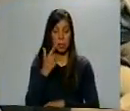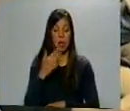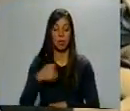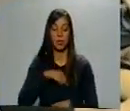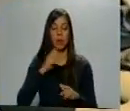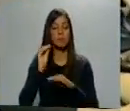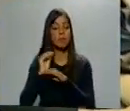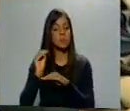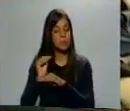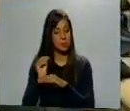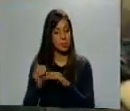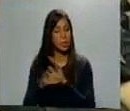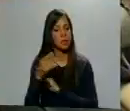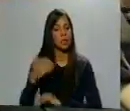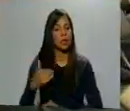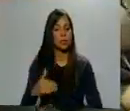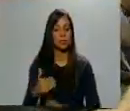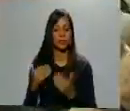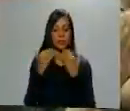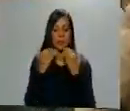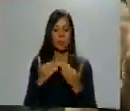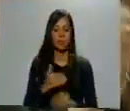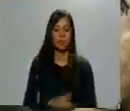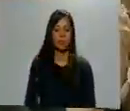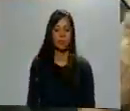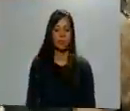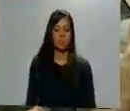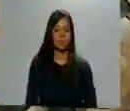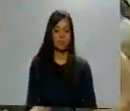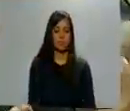sus derechos. Muchas gracias.